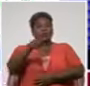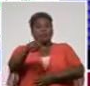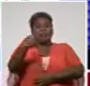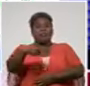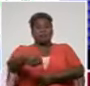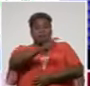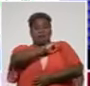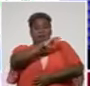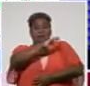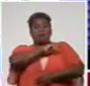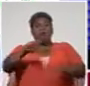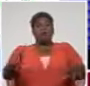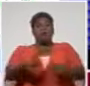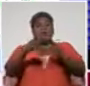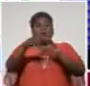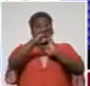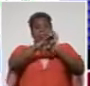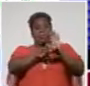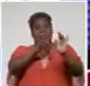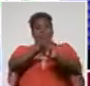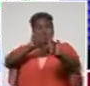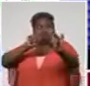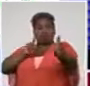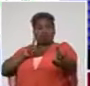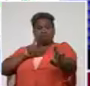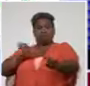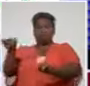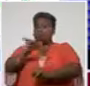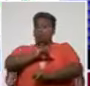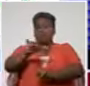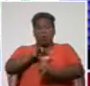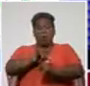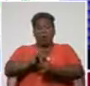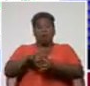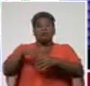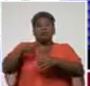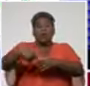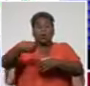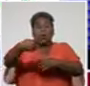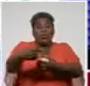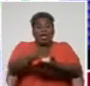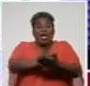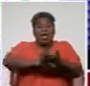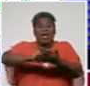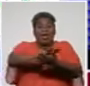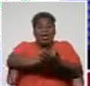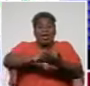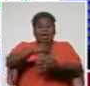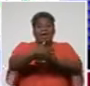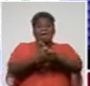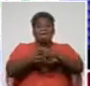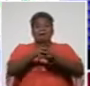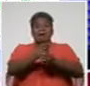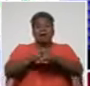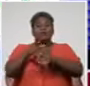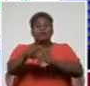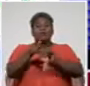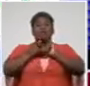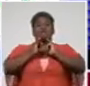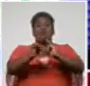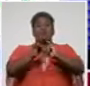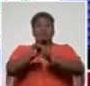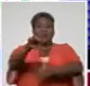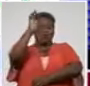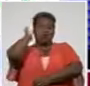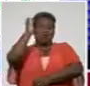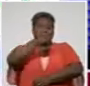cumpla las medidas de distanciamiento físico, también el lavado constante de las manos y que se mantenga informado siempre a través de esta conferencia de prensa